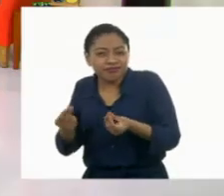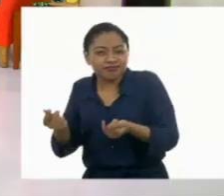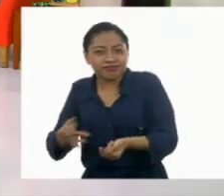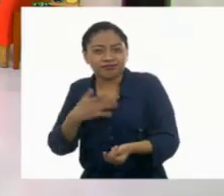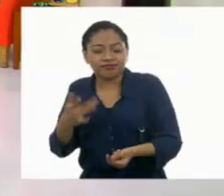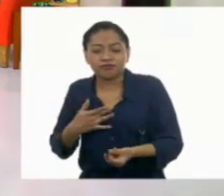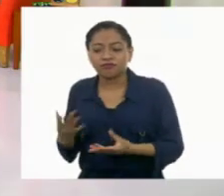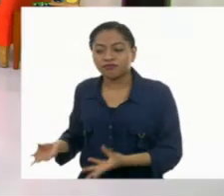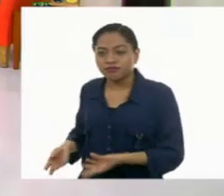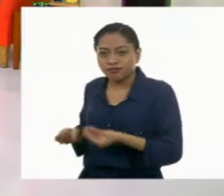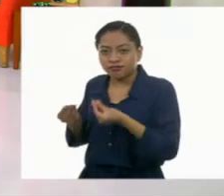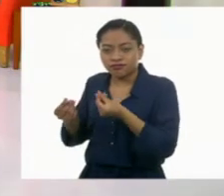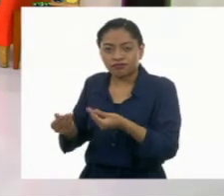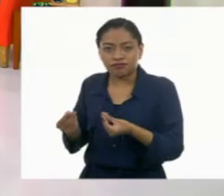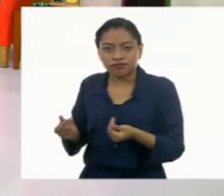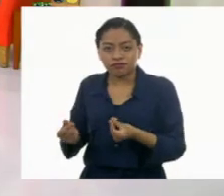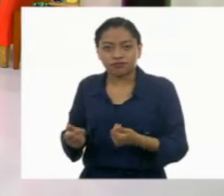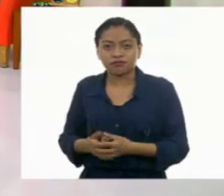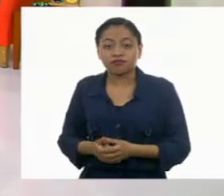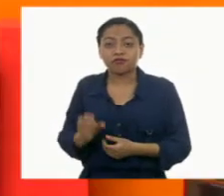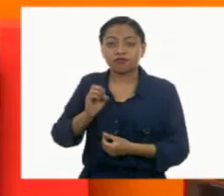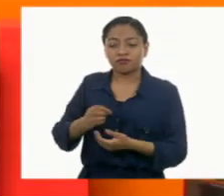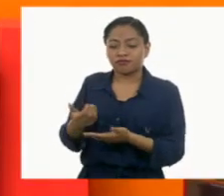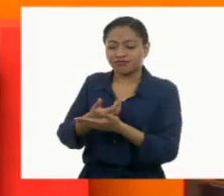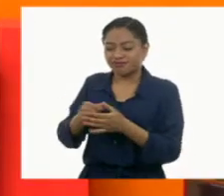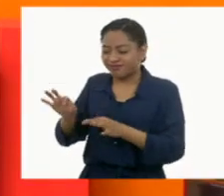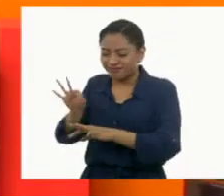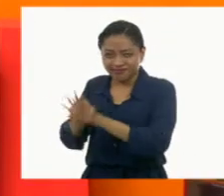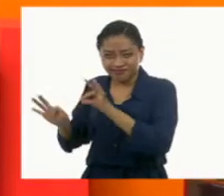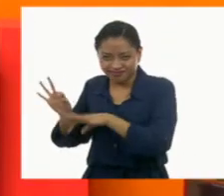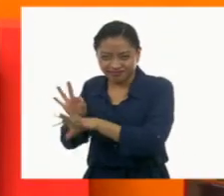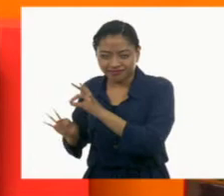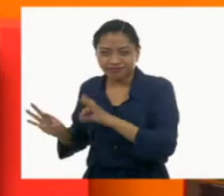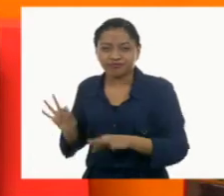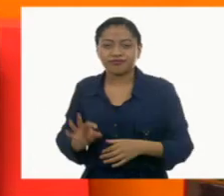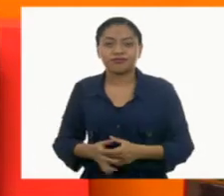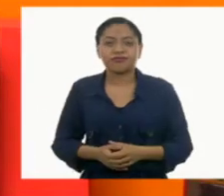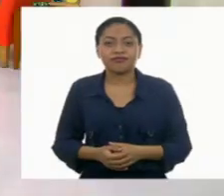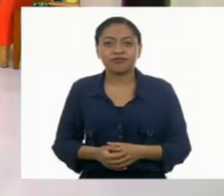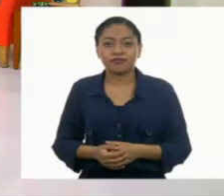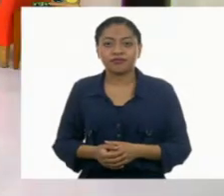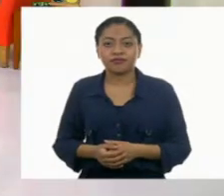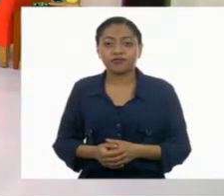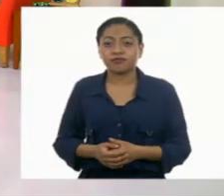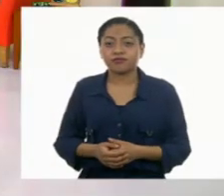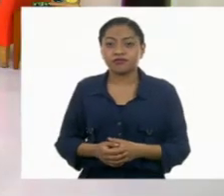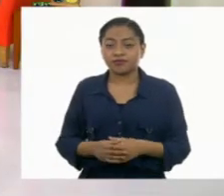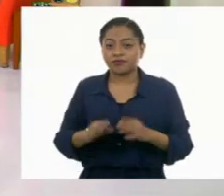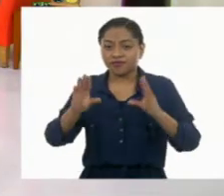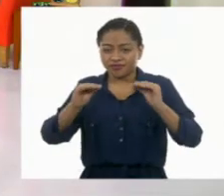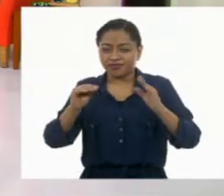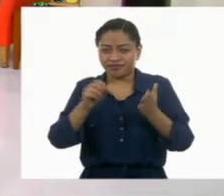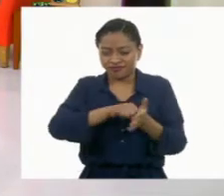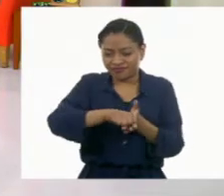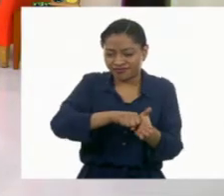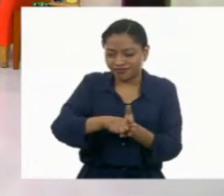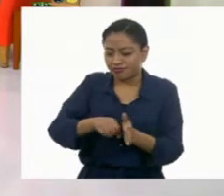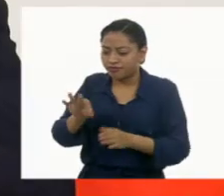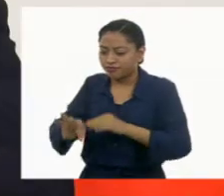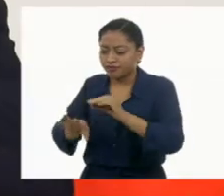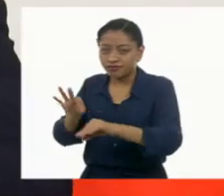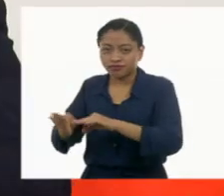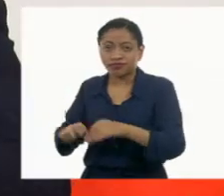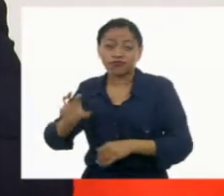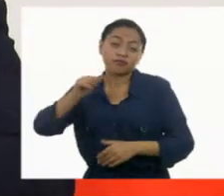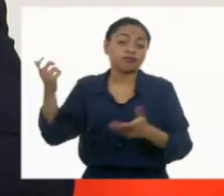sopas de pasta funcionan muy bien. La sopa de munición es un excelente aliado para hacer una textura, y con un poco de pegamento se puede hacer una textura.